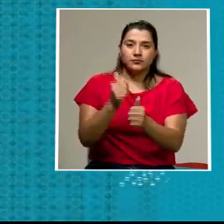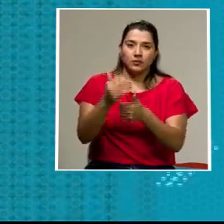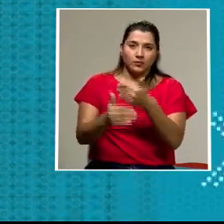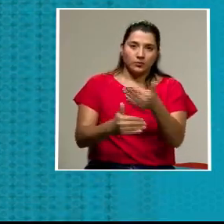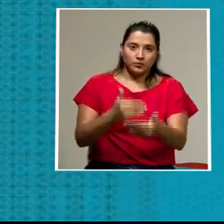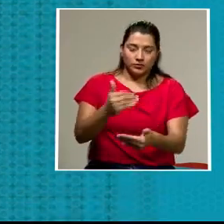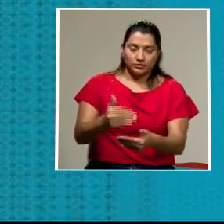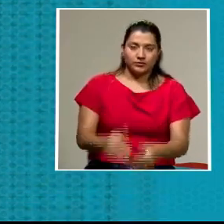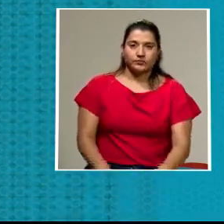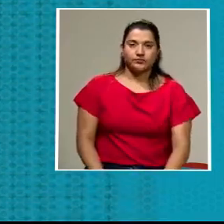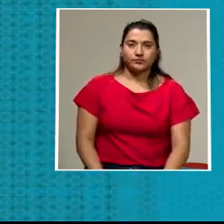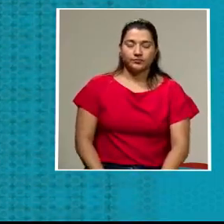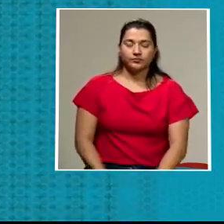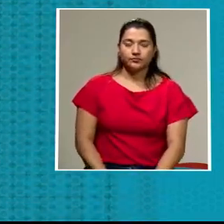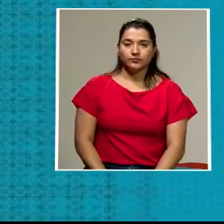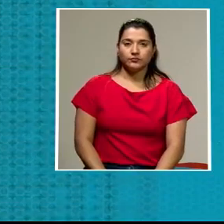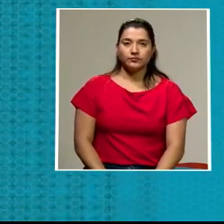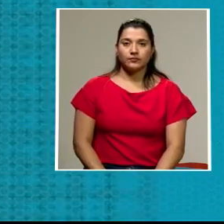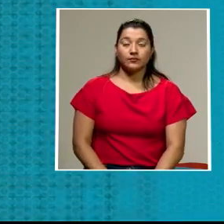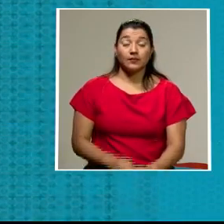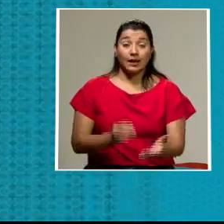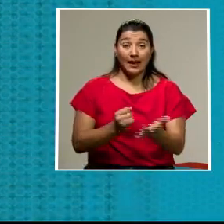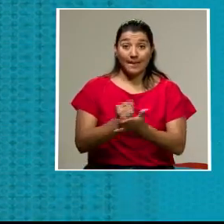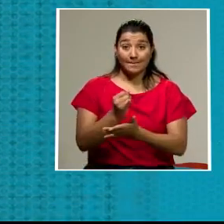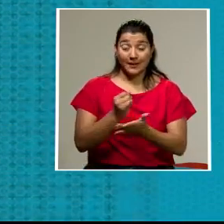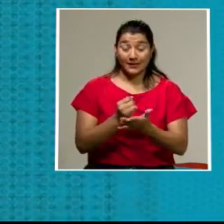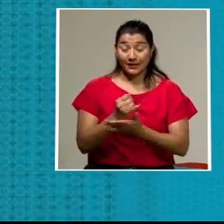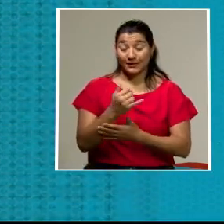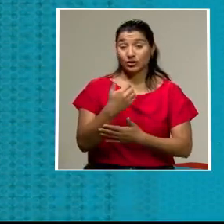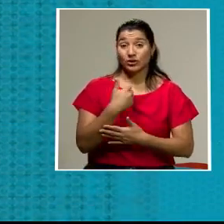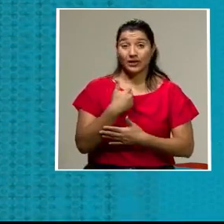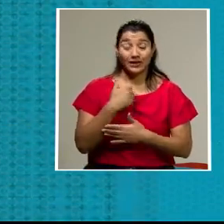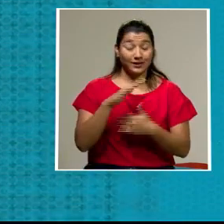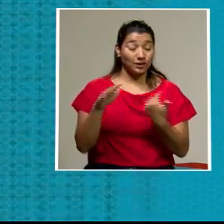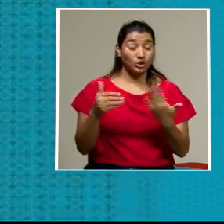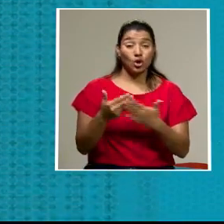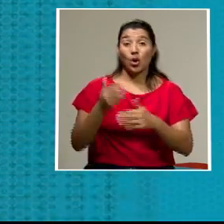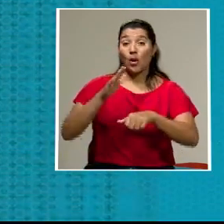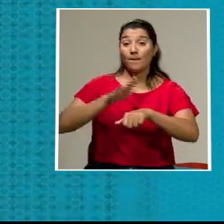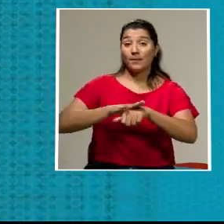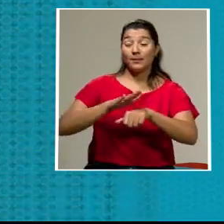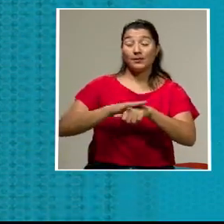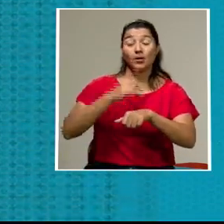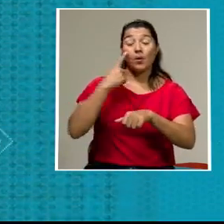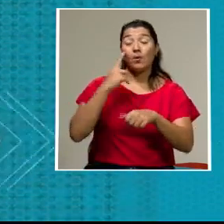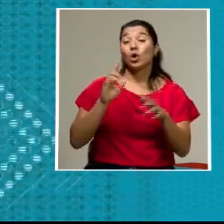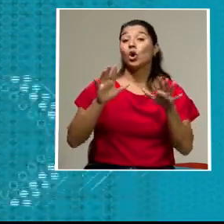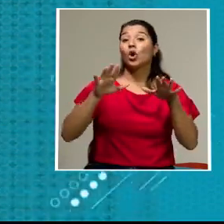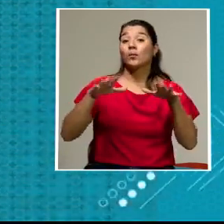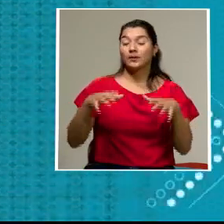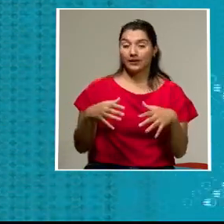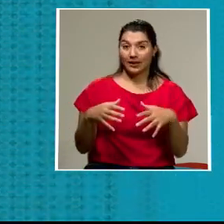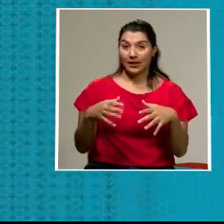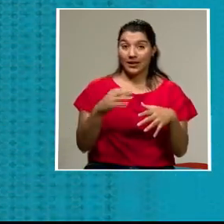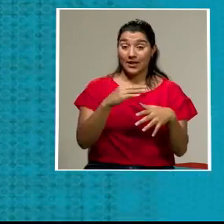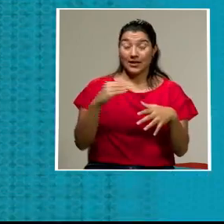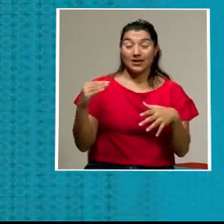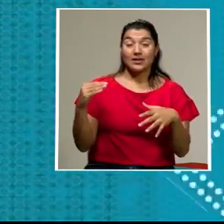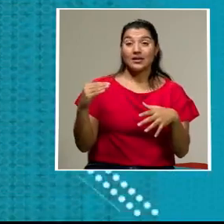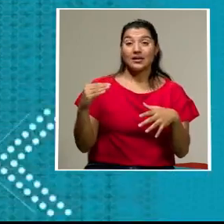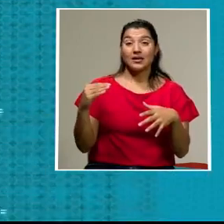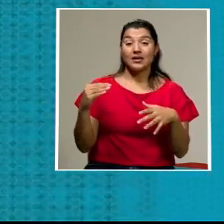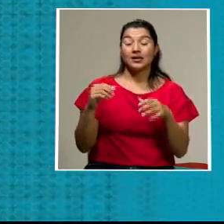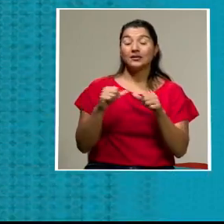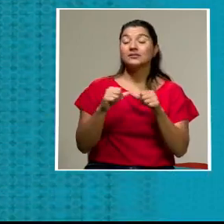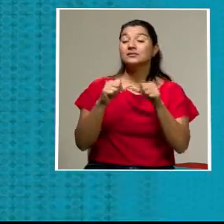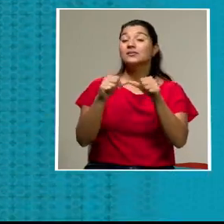humanos. Los estudios contaron con todos los permisos del Comité de Bioética y se mantuvieron,